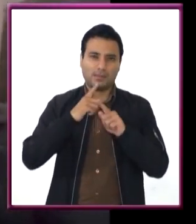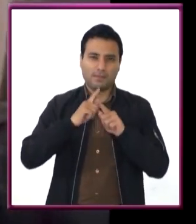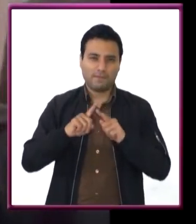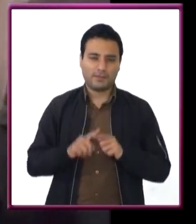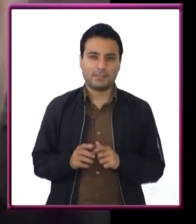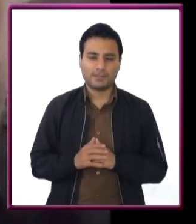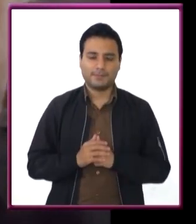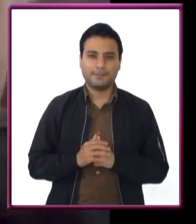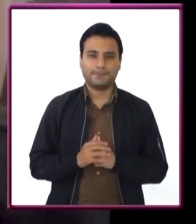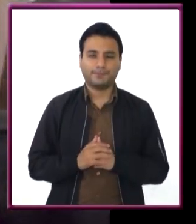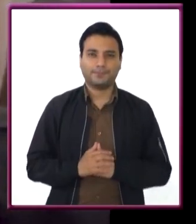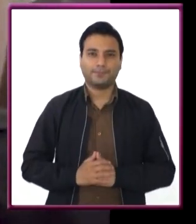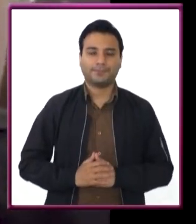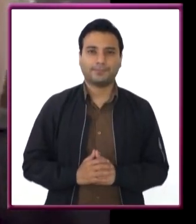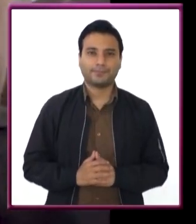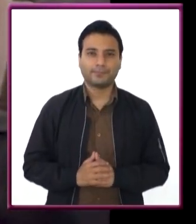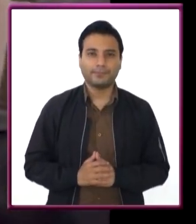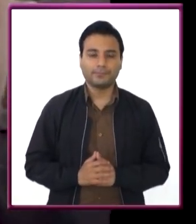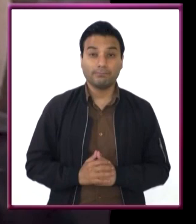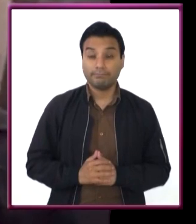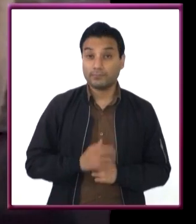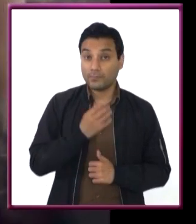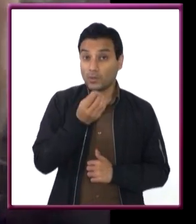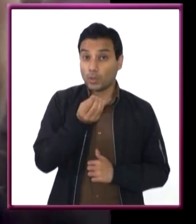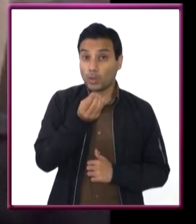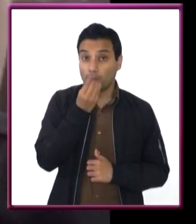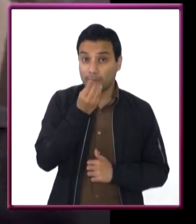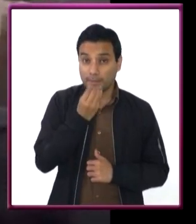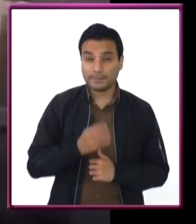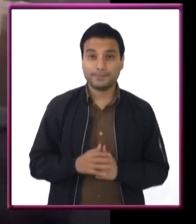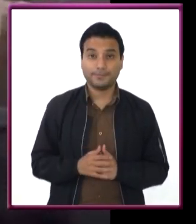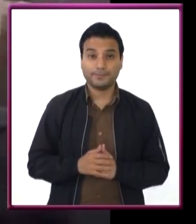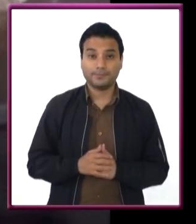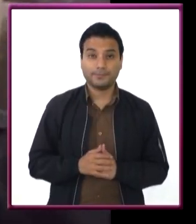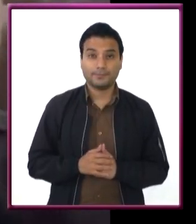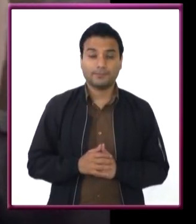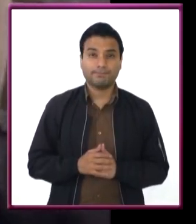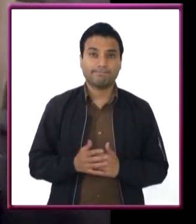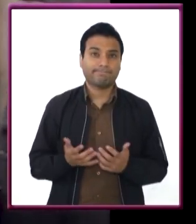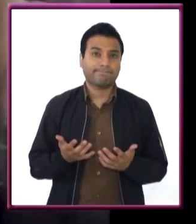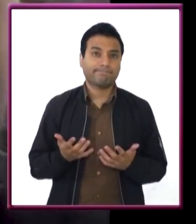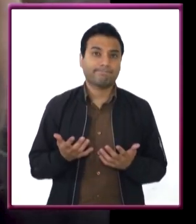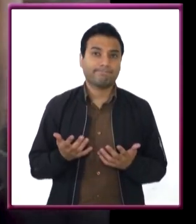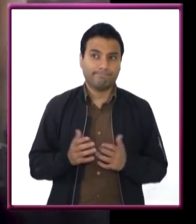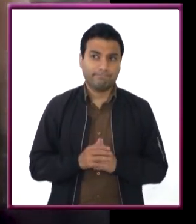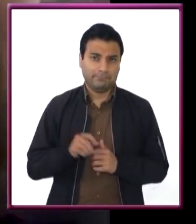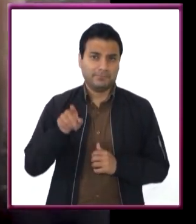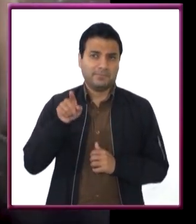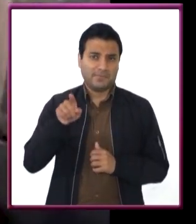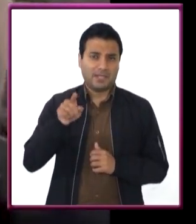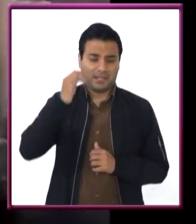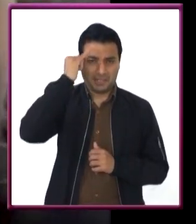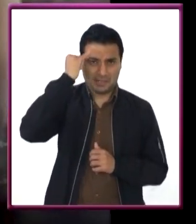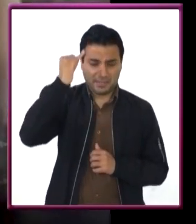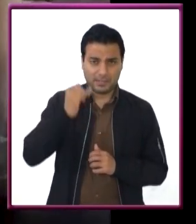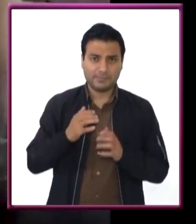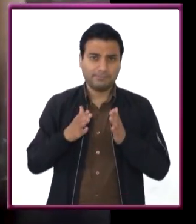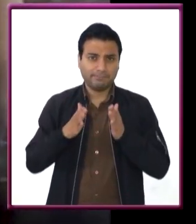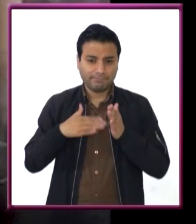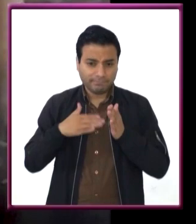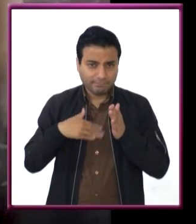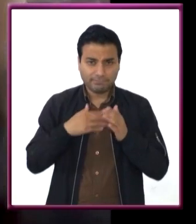desde la parte de la alimentación, con algunas recetas